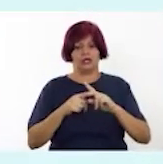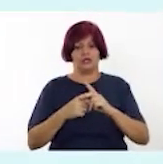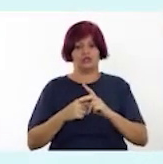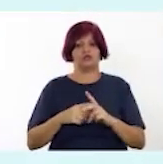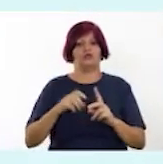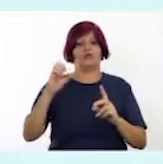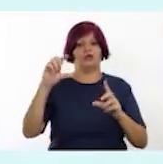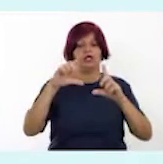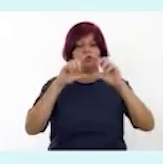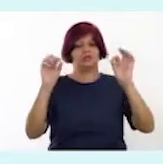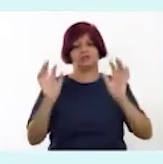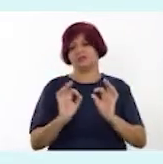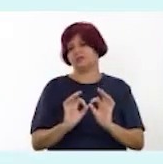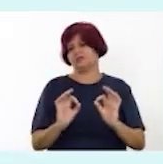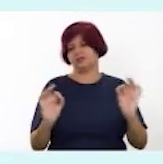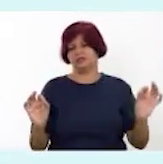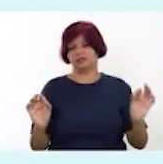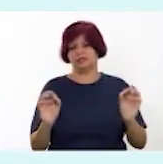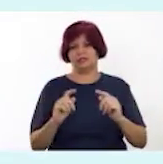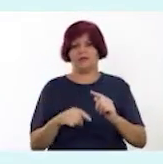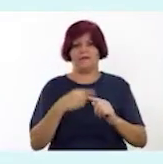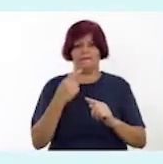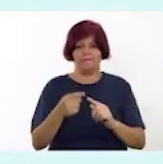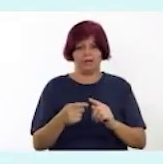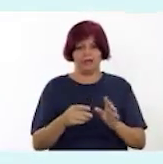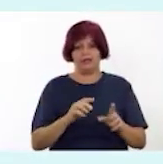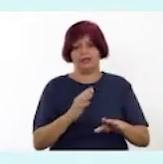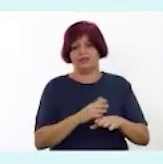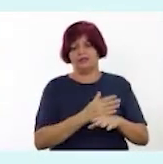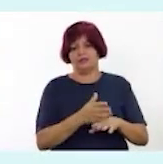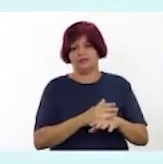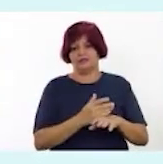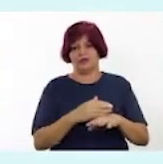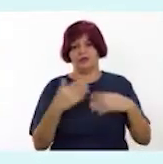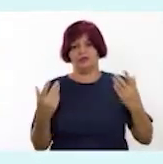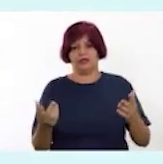inecuaciones logarítmicas sencillas a partir de la definición y las propiedades